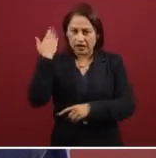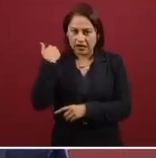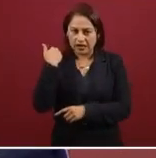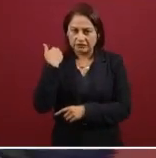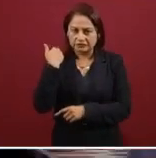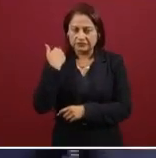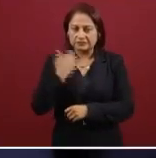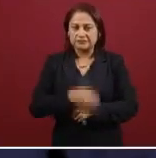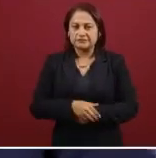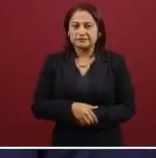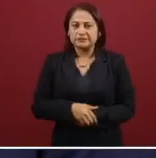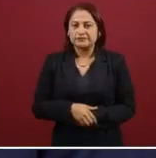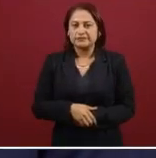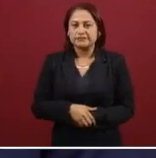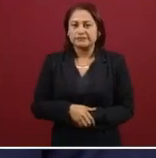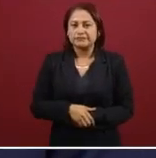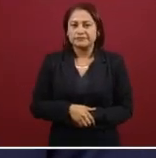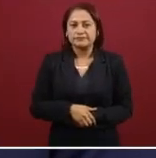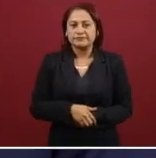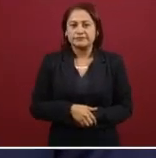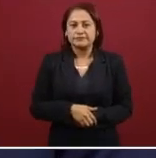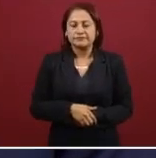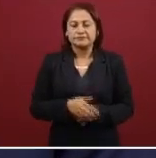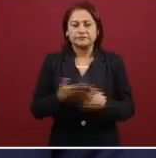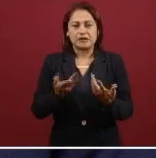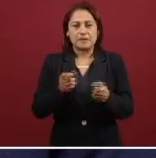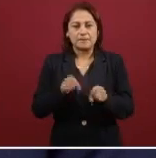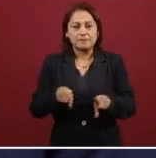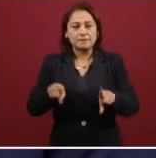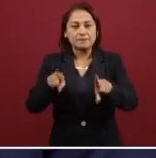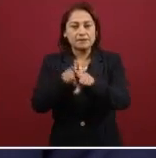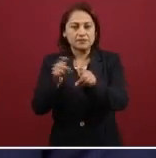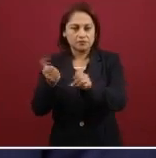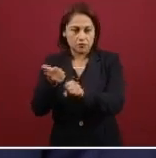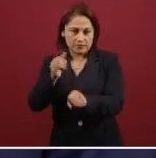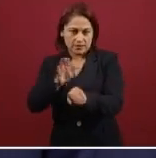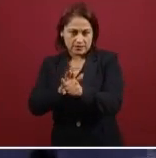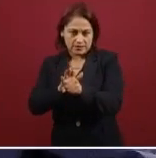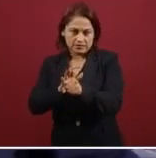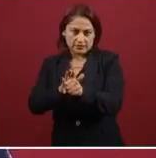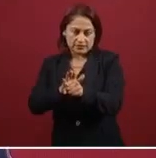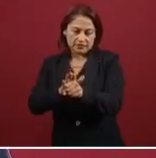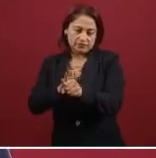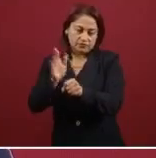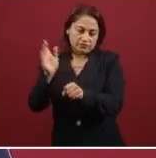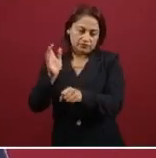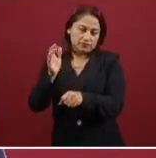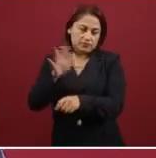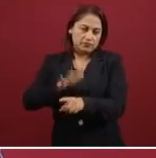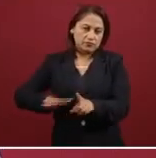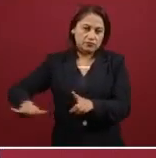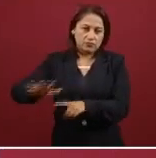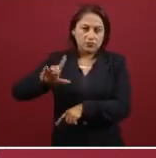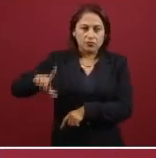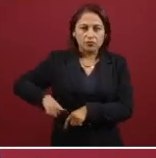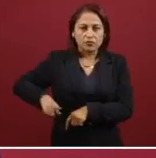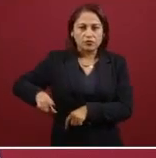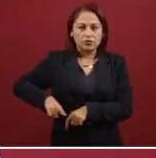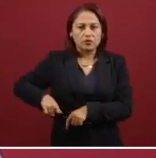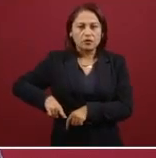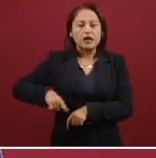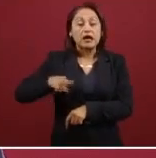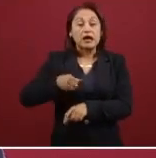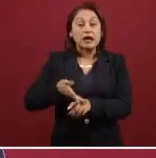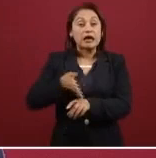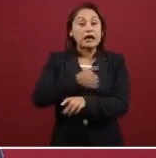que tiene que ver con la administración pública, para dar créditos